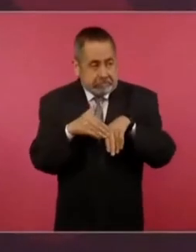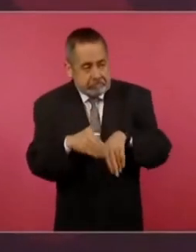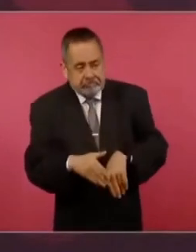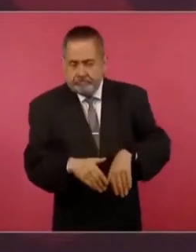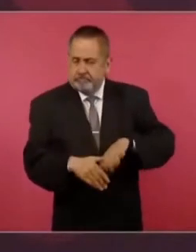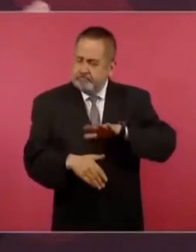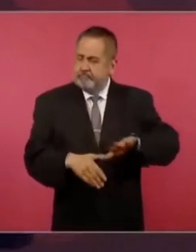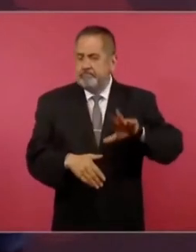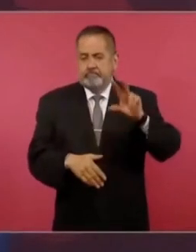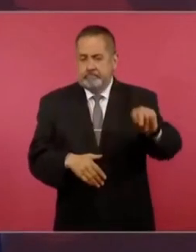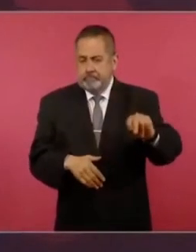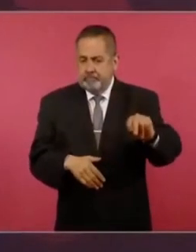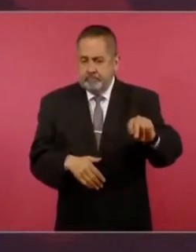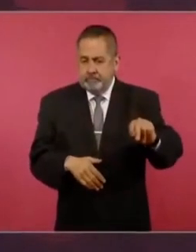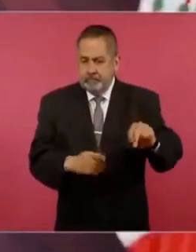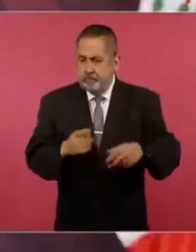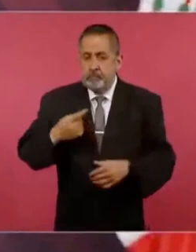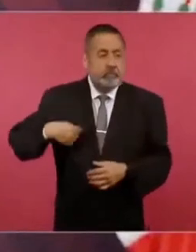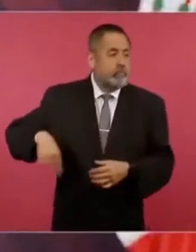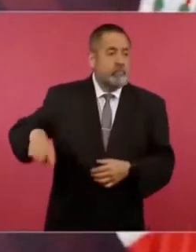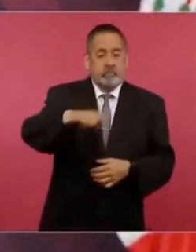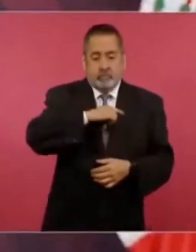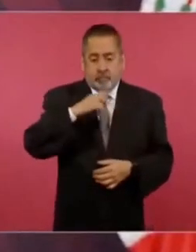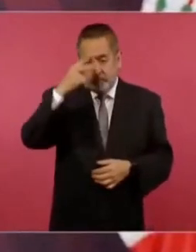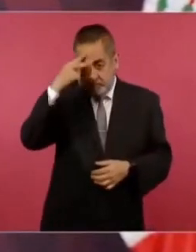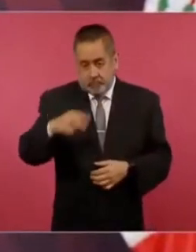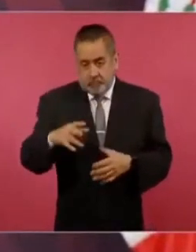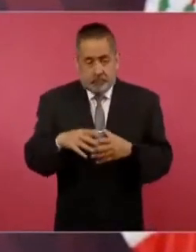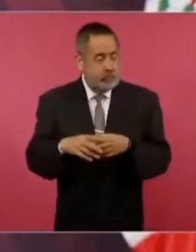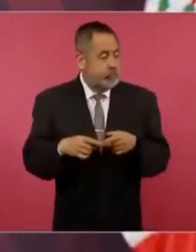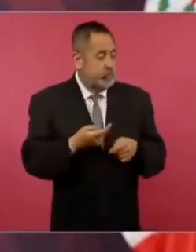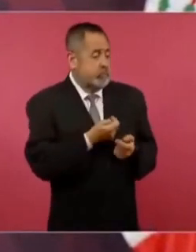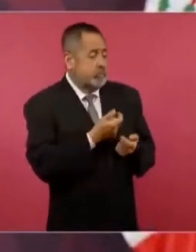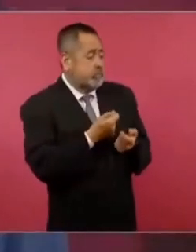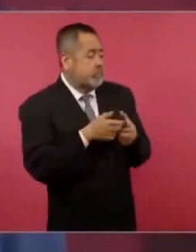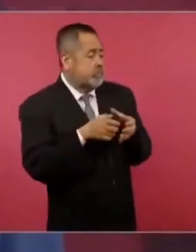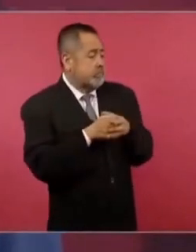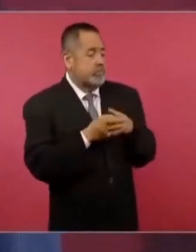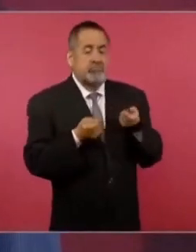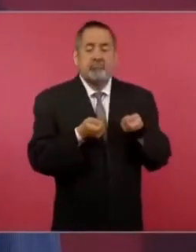México no puede ser país de unos cuantos.